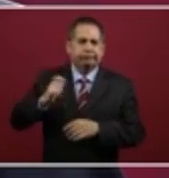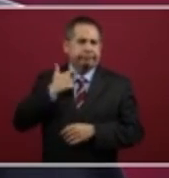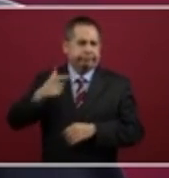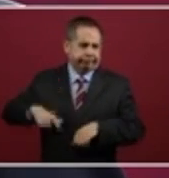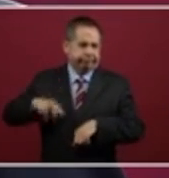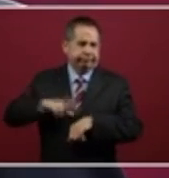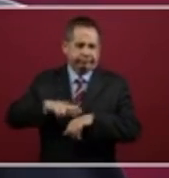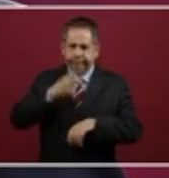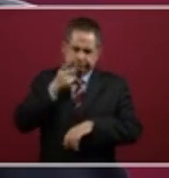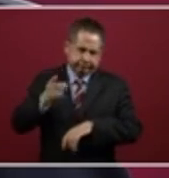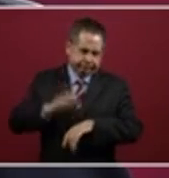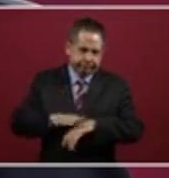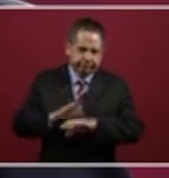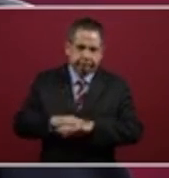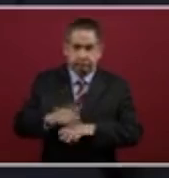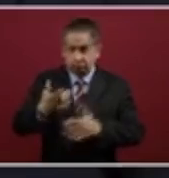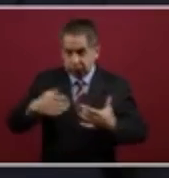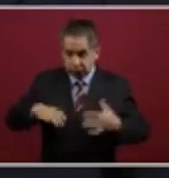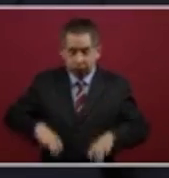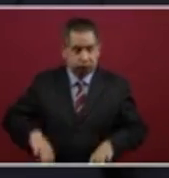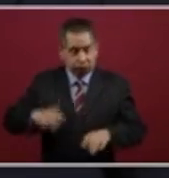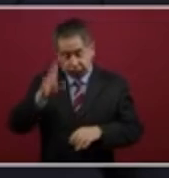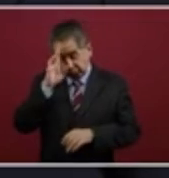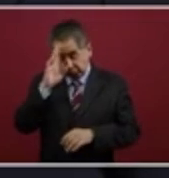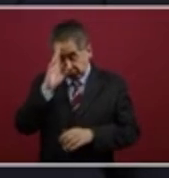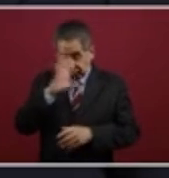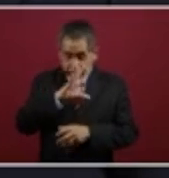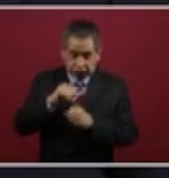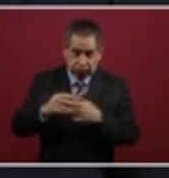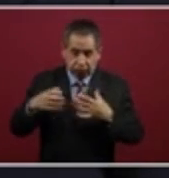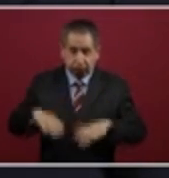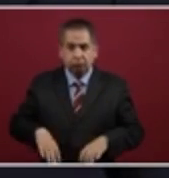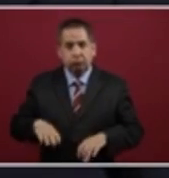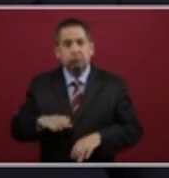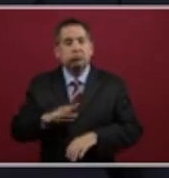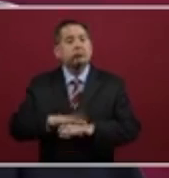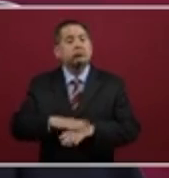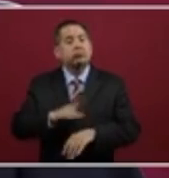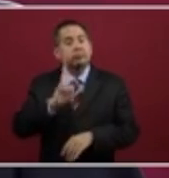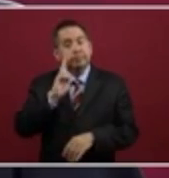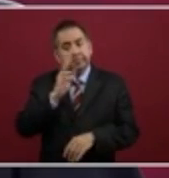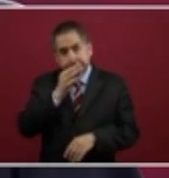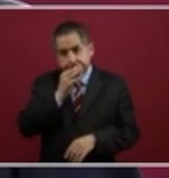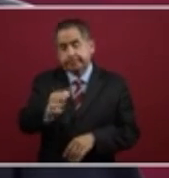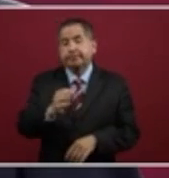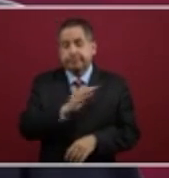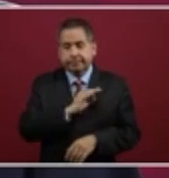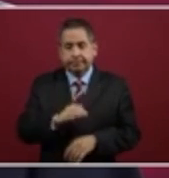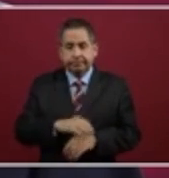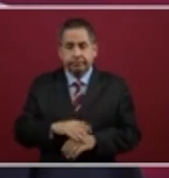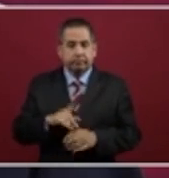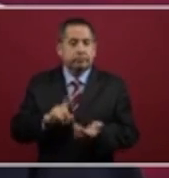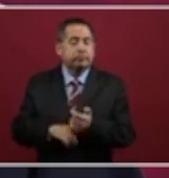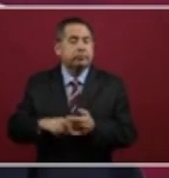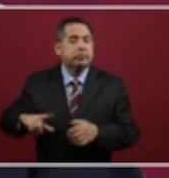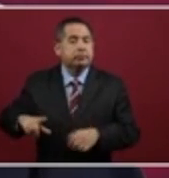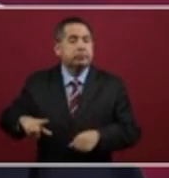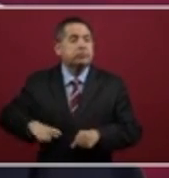gobernantes, a robar a manos llenas. Y ahora puedo decirles de que el